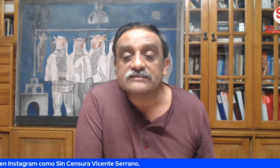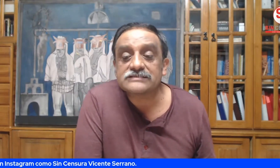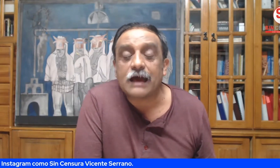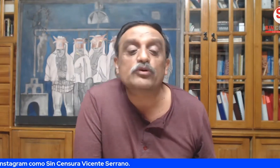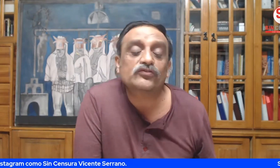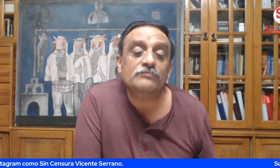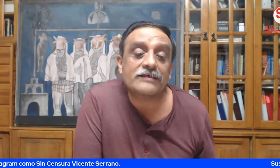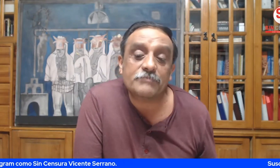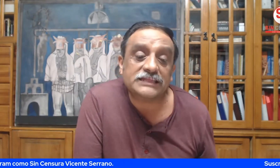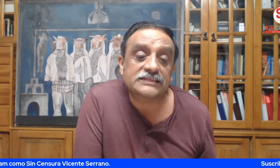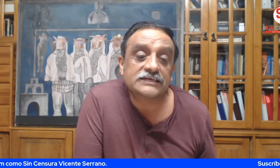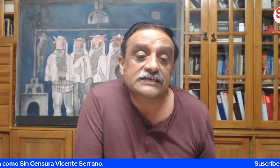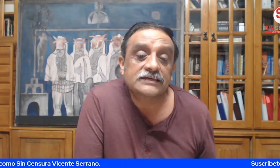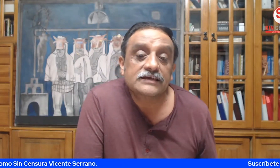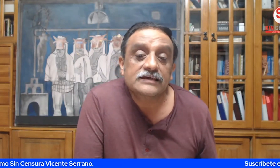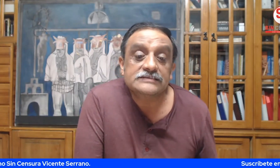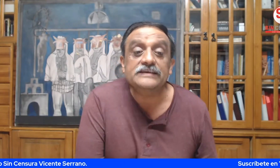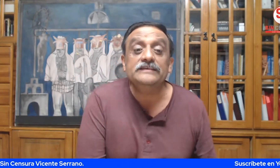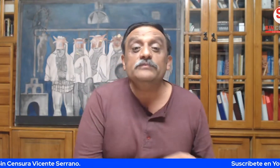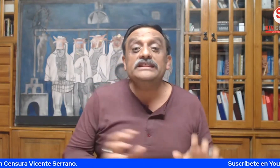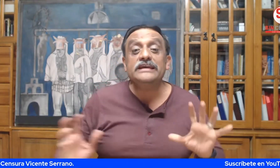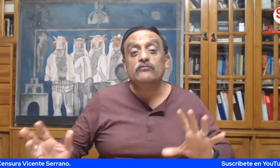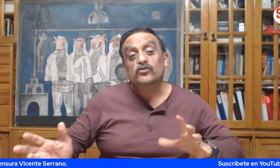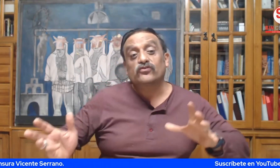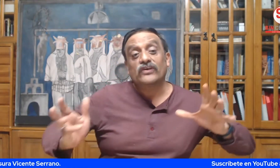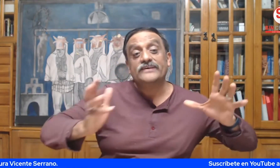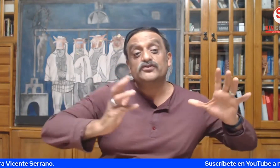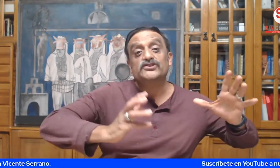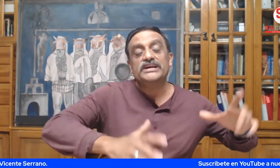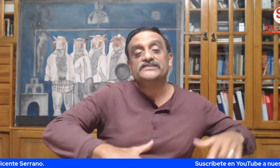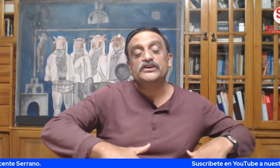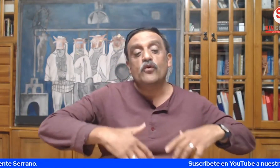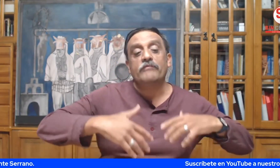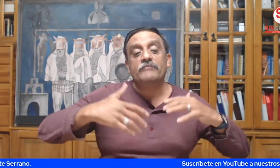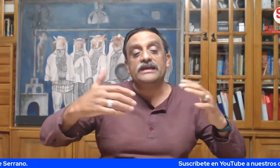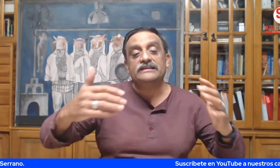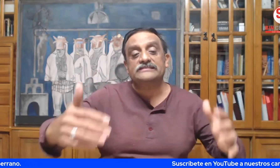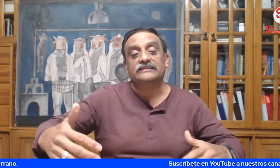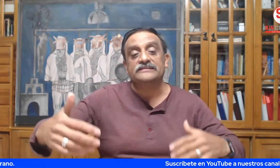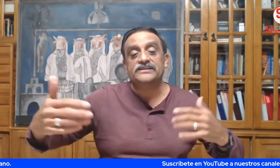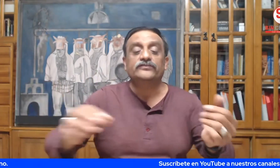de personas, aproximadamente. Si dividimos esos